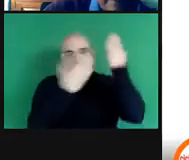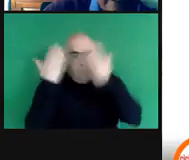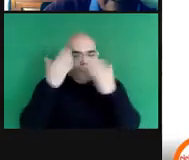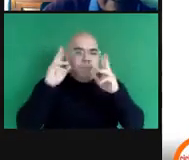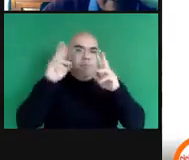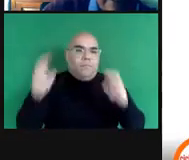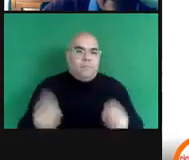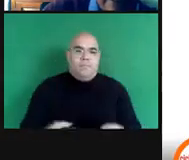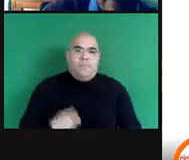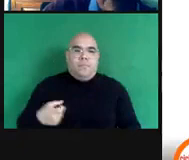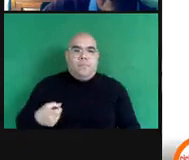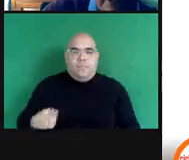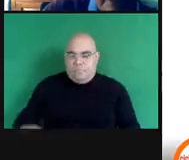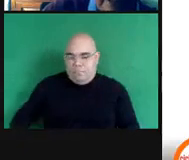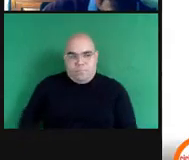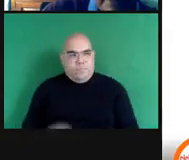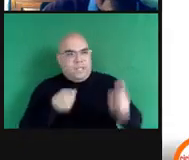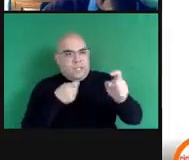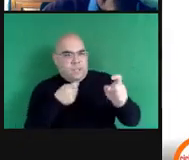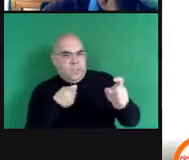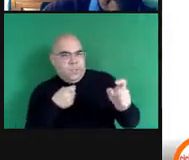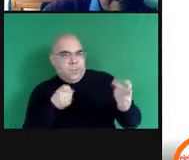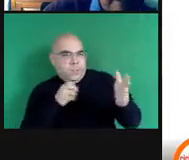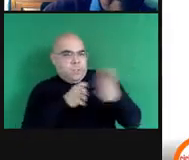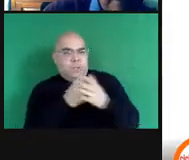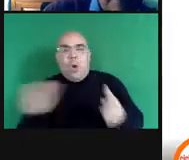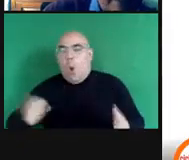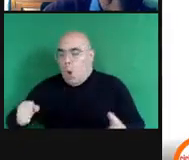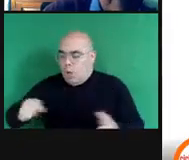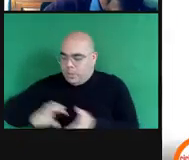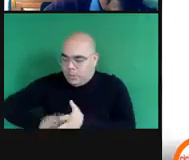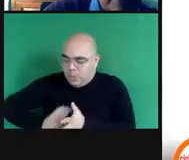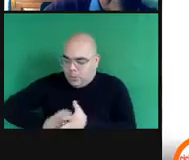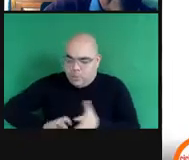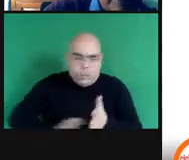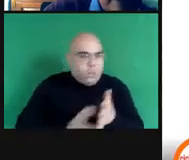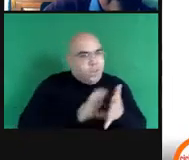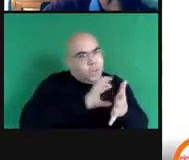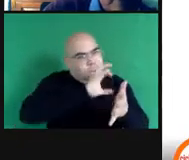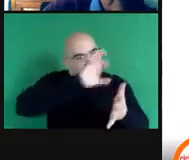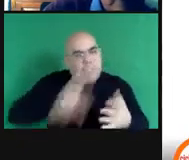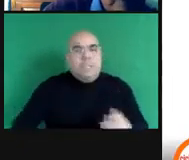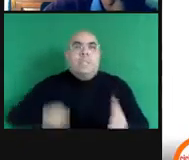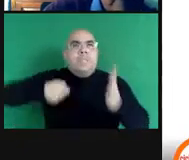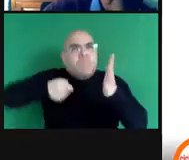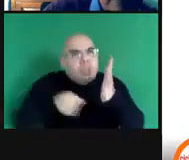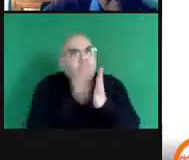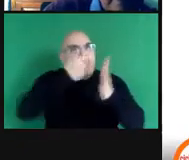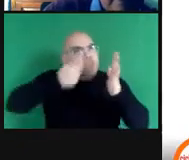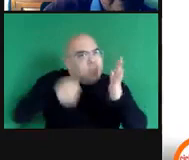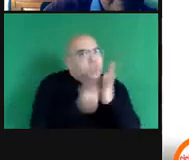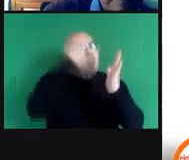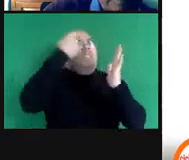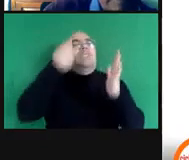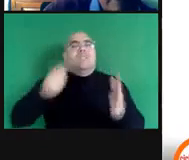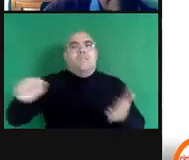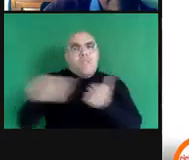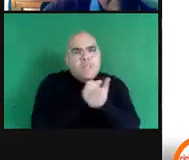arena, discos abrasivos, lijas, espátulas, cepillos. Todos estos métodos ya